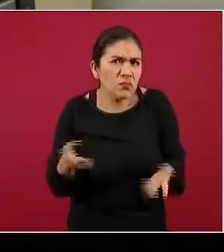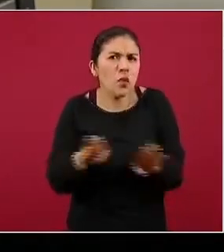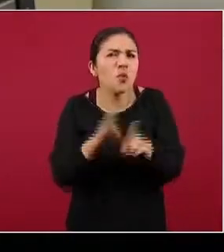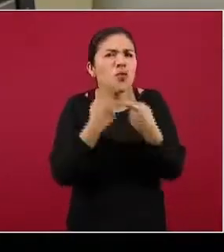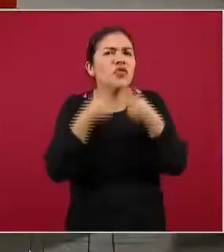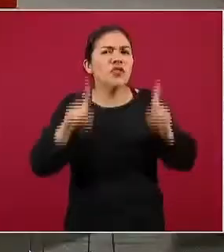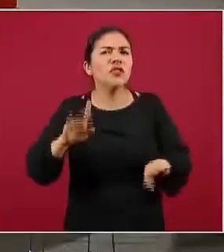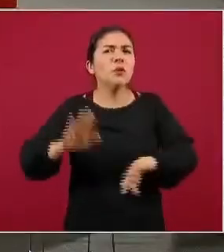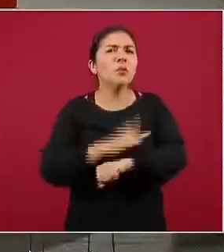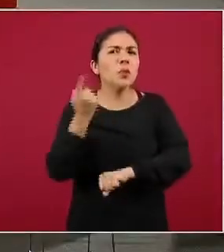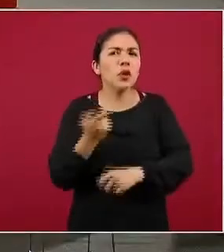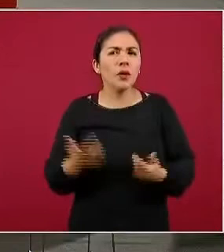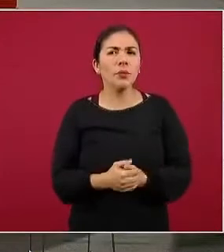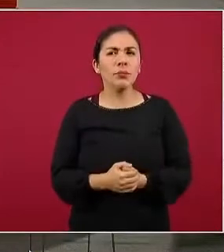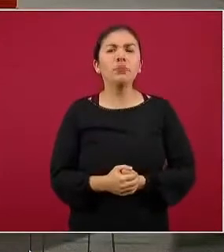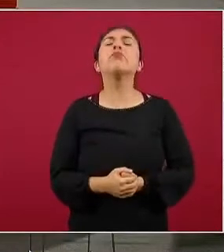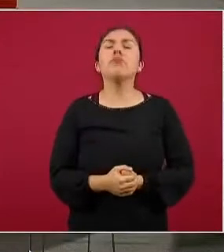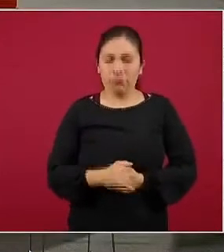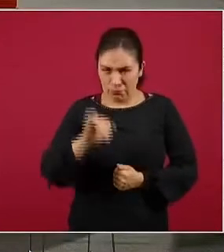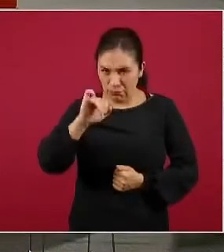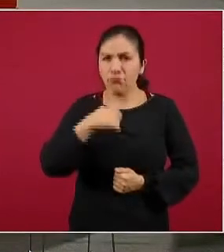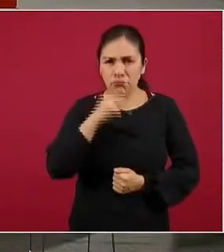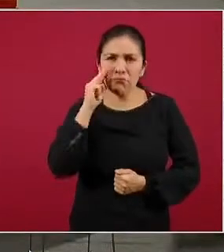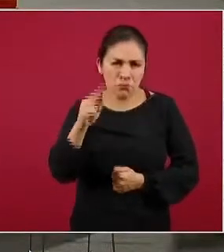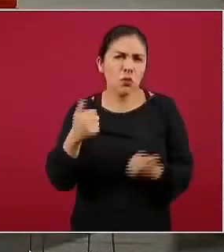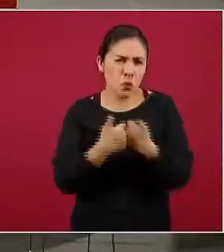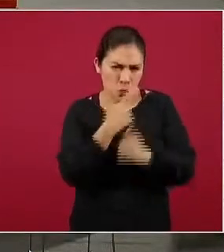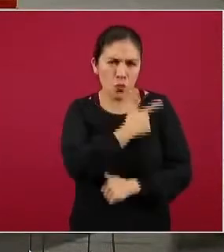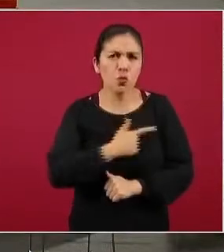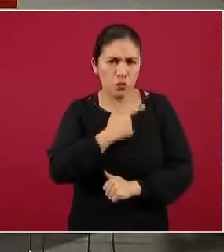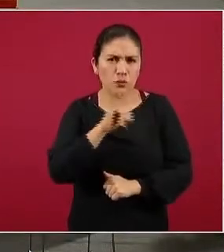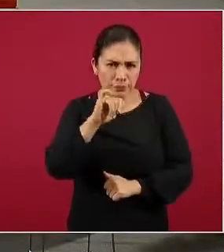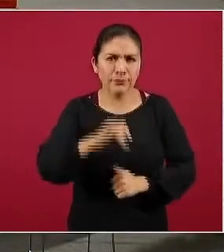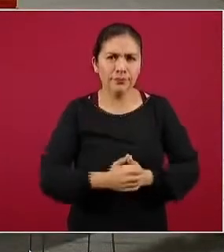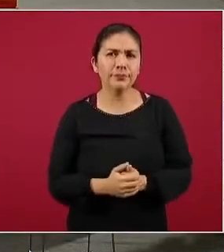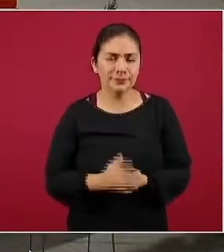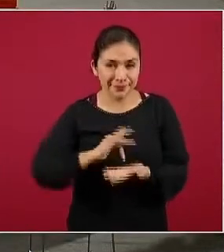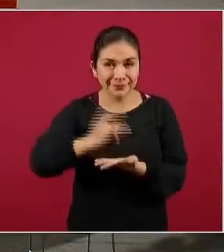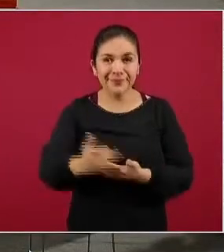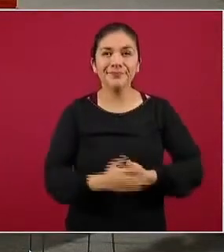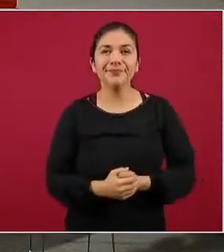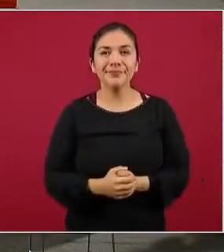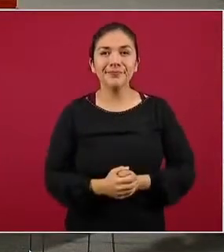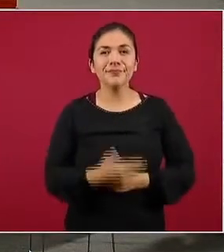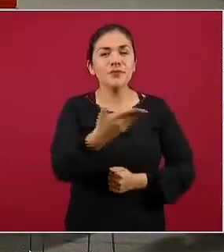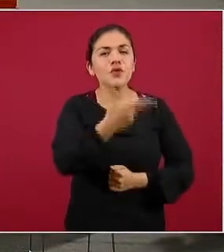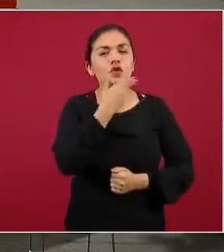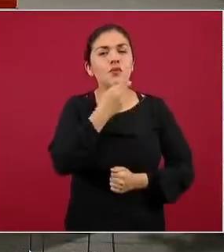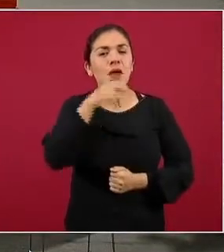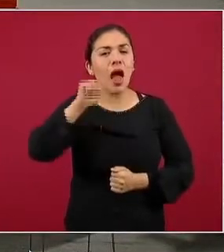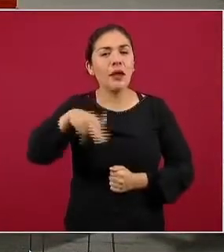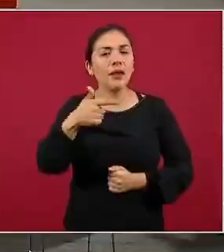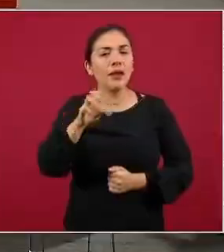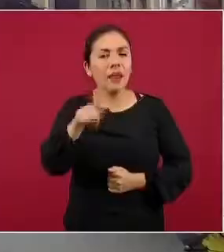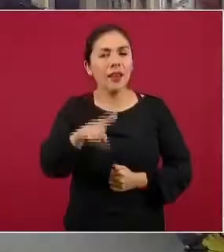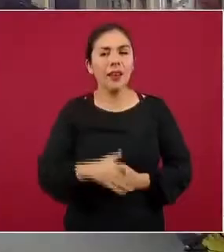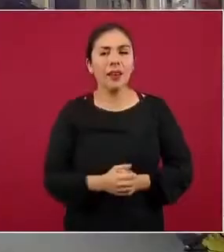diferencia. Sí, lo vemos con gusto. Gracias. Ángel, por favor.